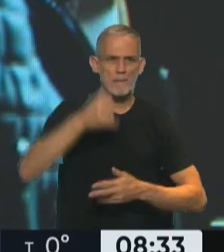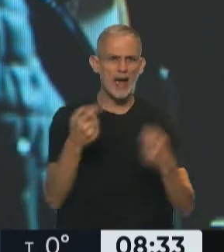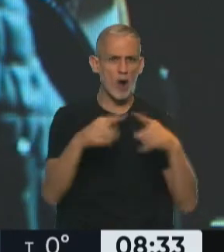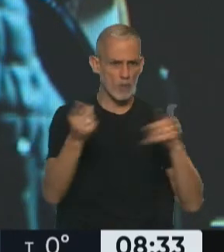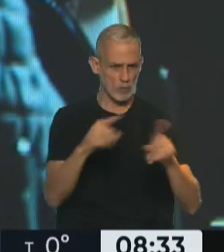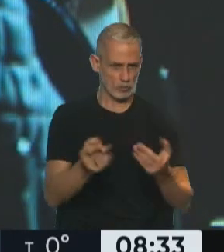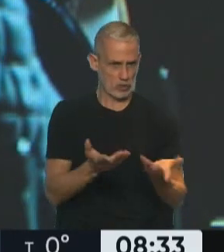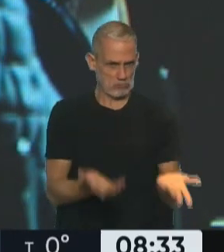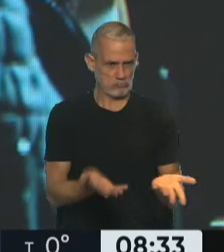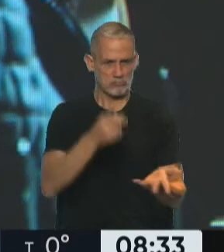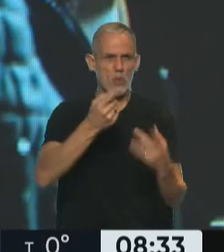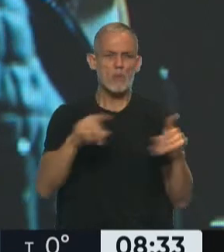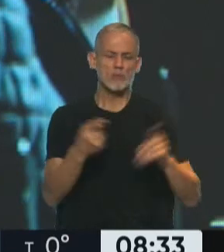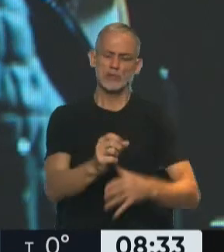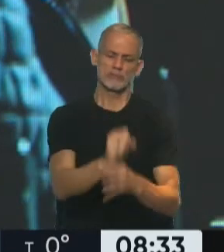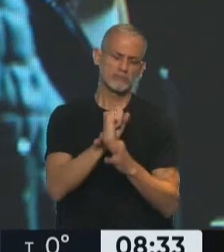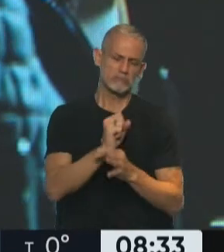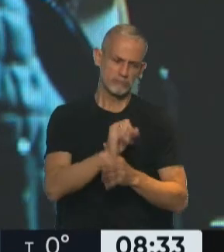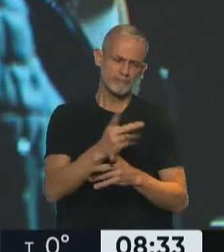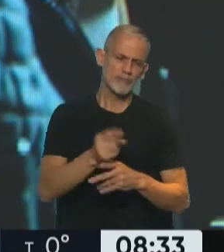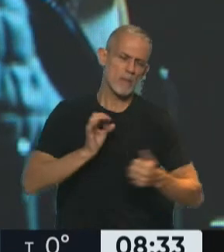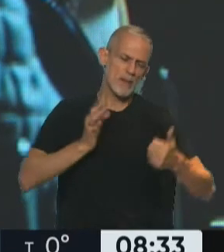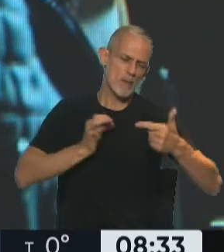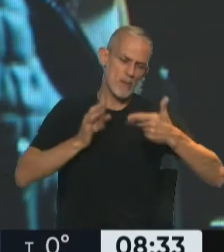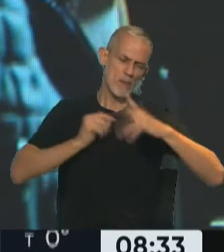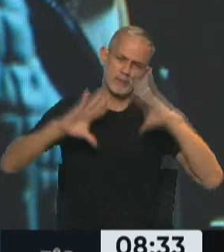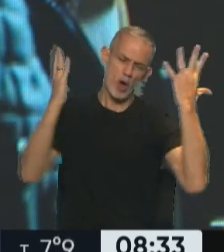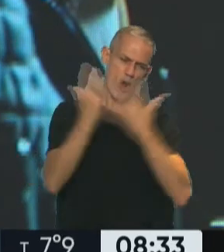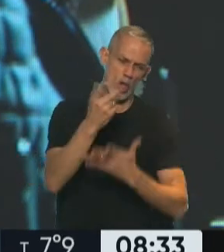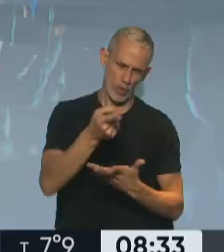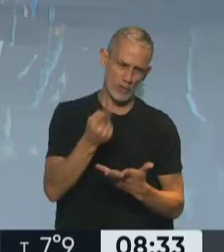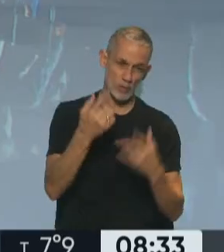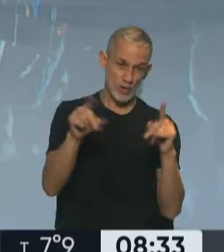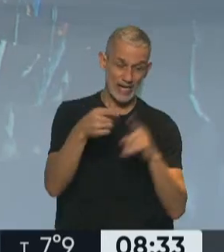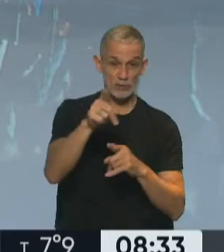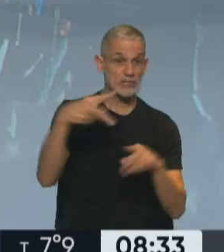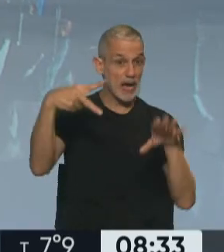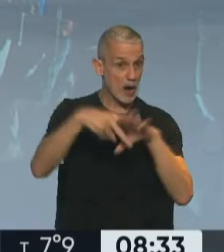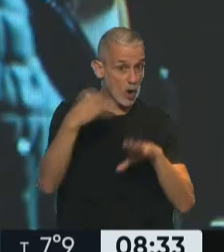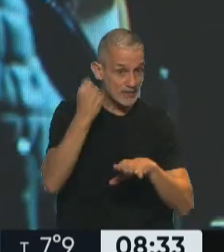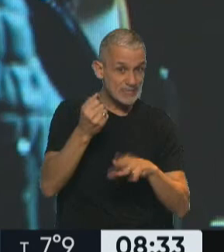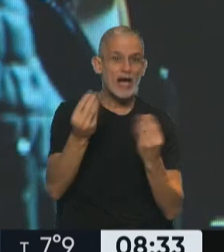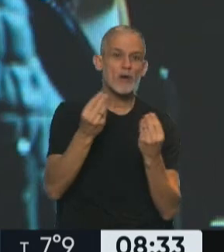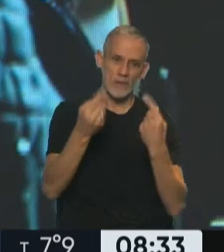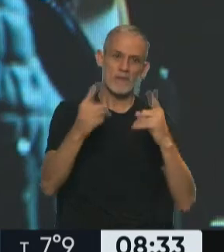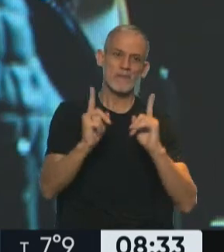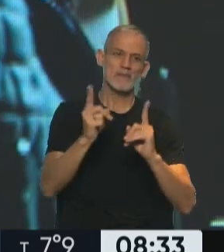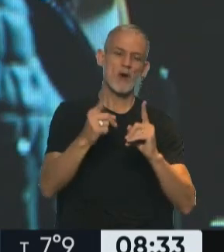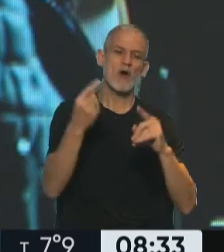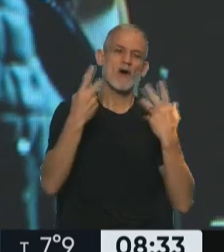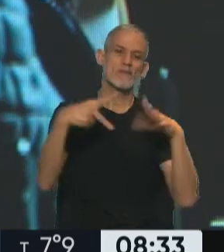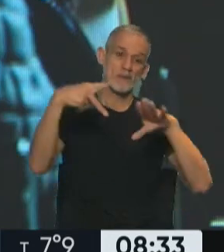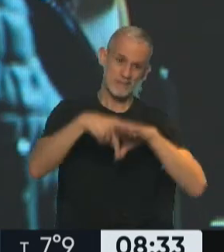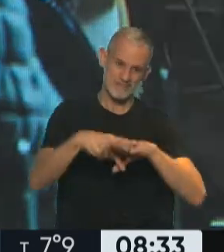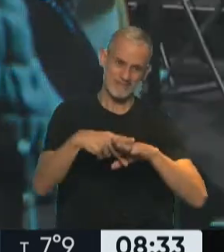John Williams, un músico de la hostia que se ha llevado un montón de premios en el mundo. Y como ya nos están diciendo al corte, nos vamos con la fuerza que nos acompaña al